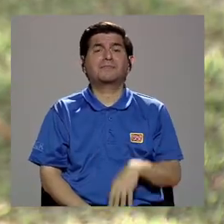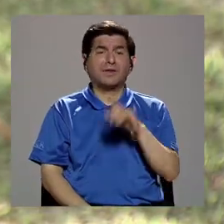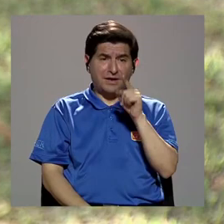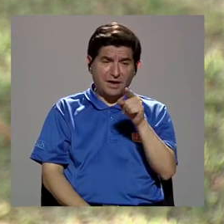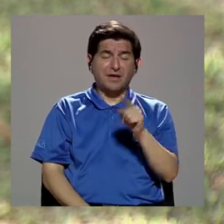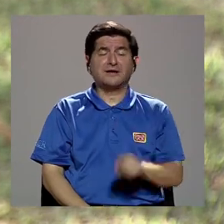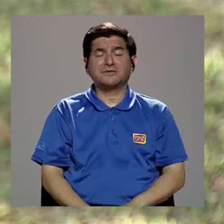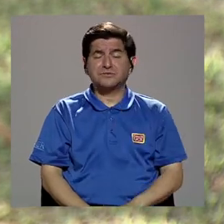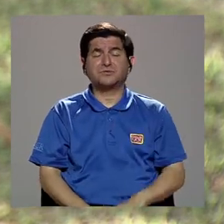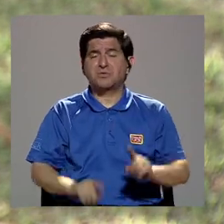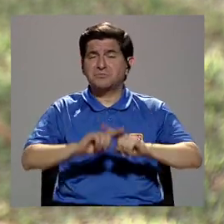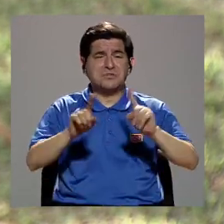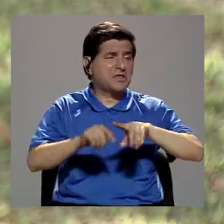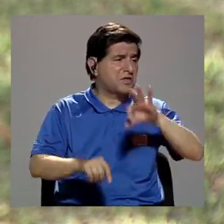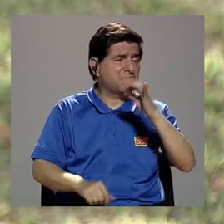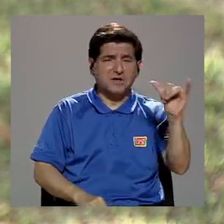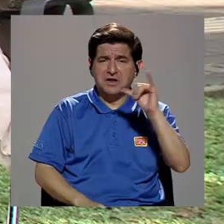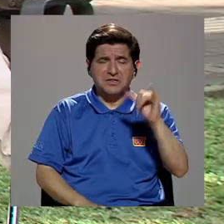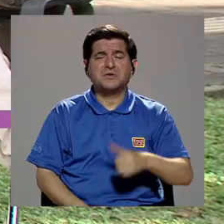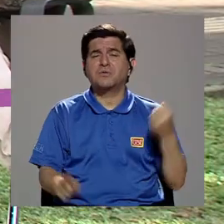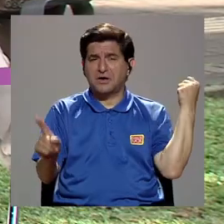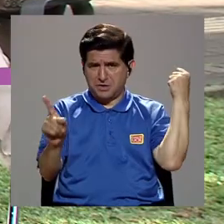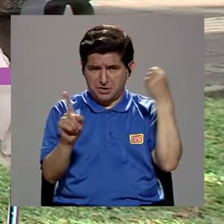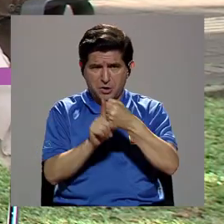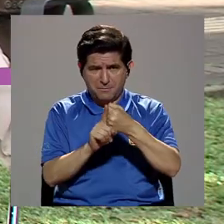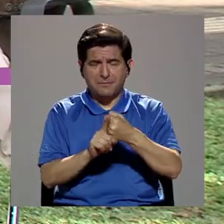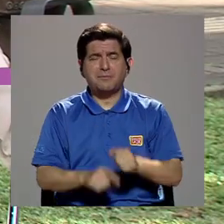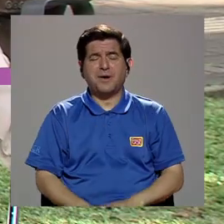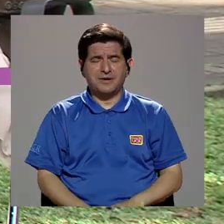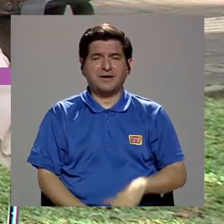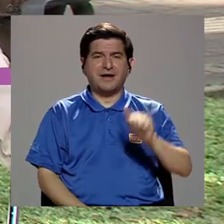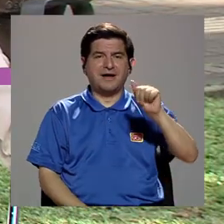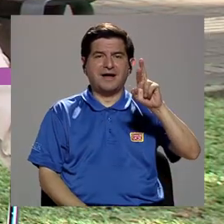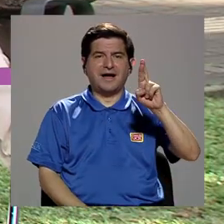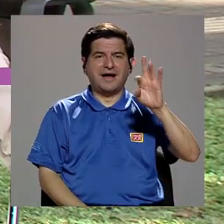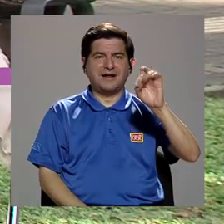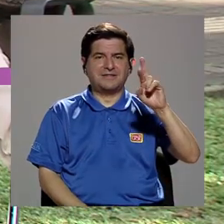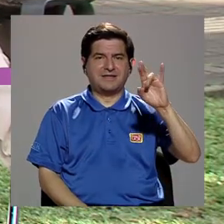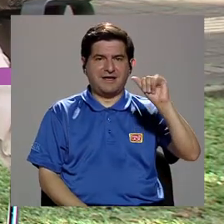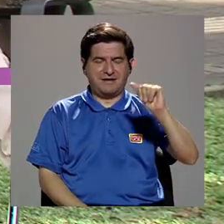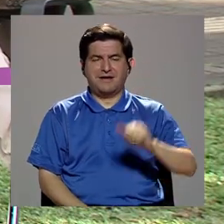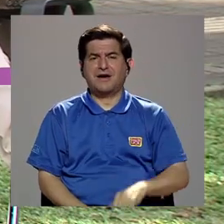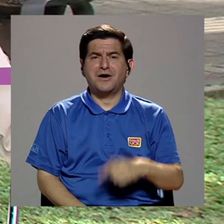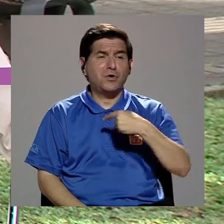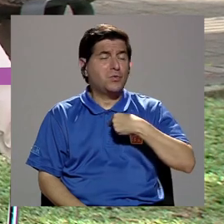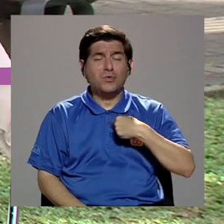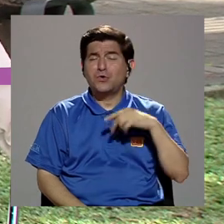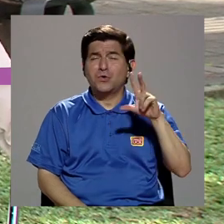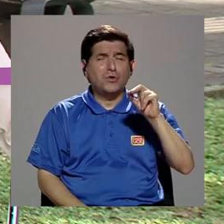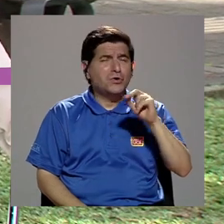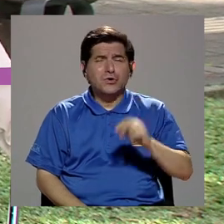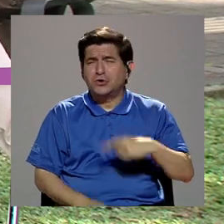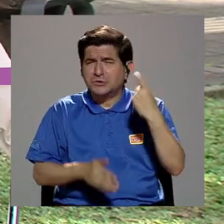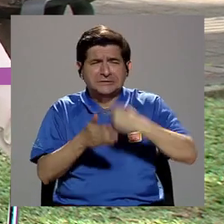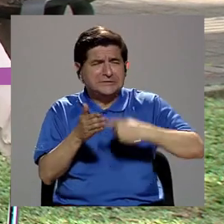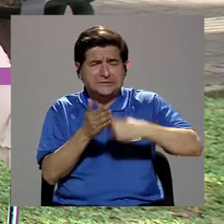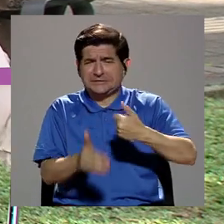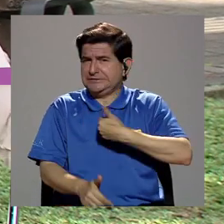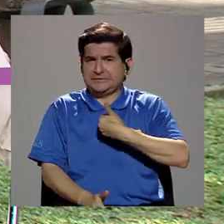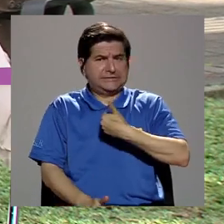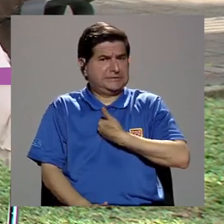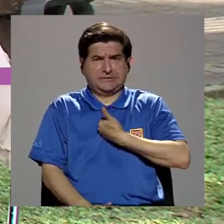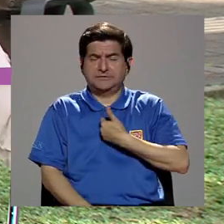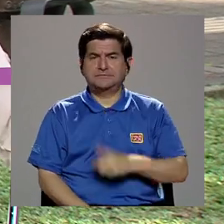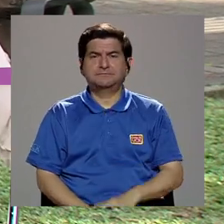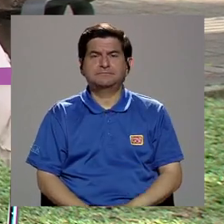hace de una u otra manera el tener un impacto a nivel de las arterias, el ya no estar tan estructurado, tan rígido con uno